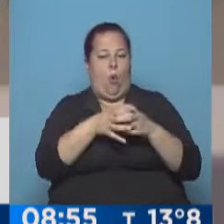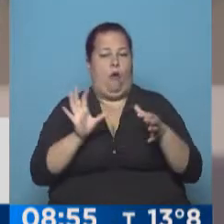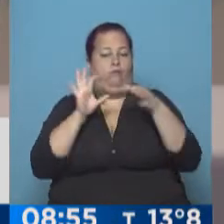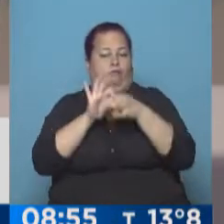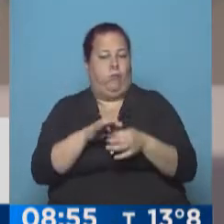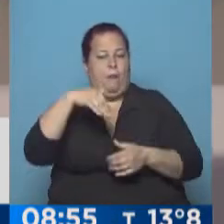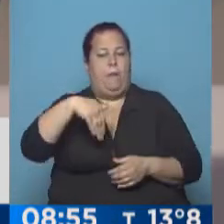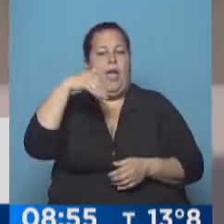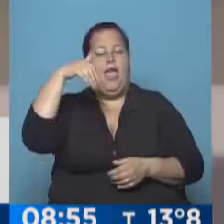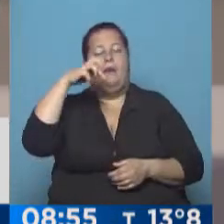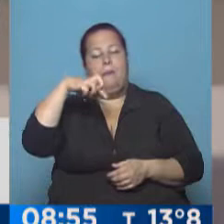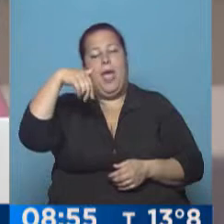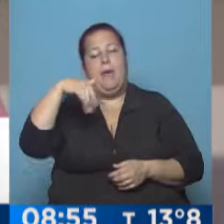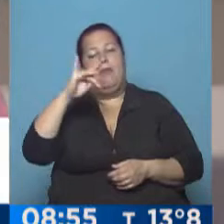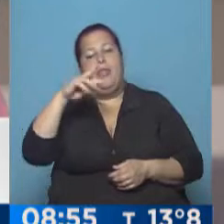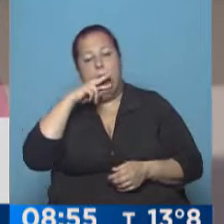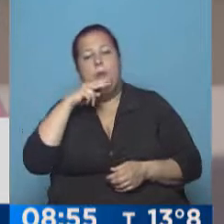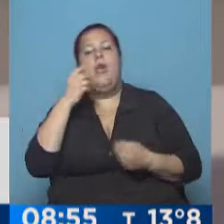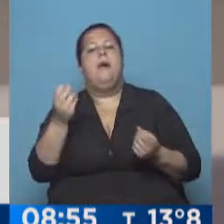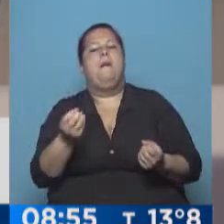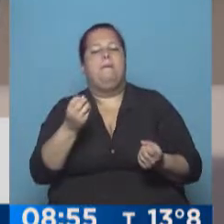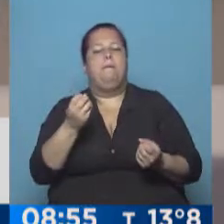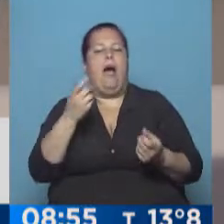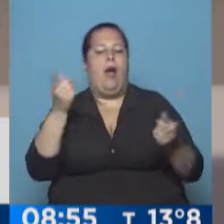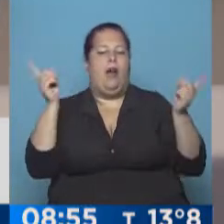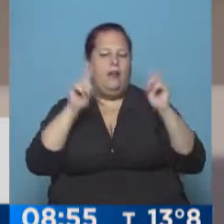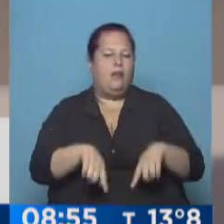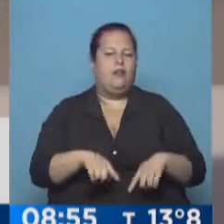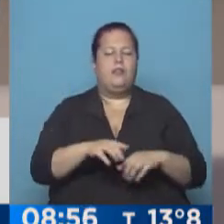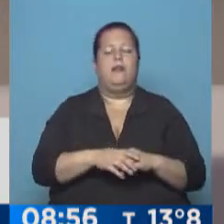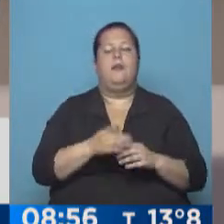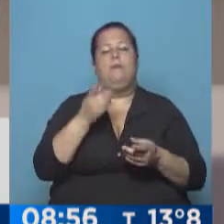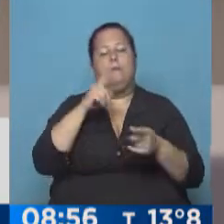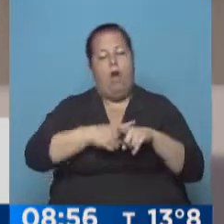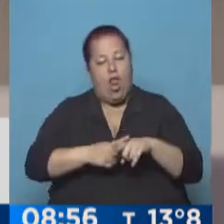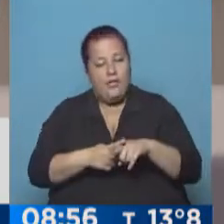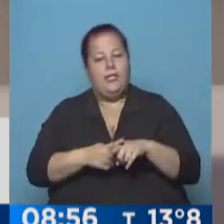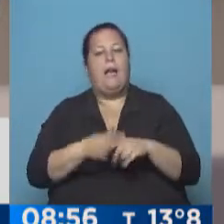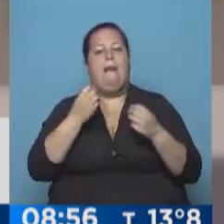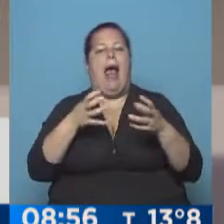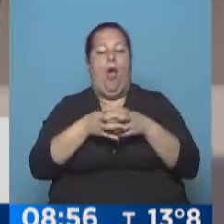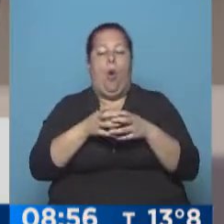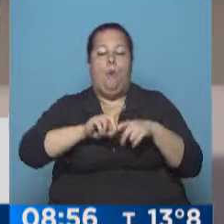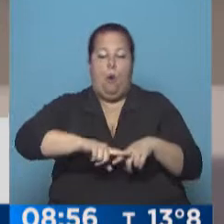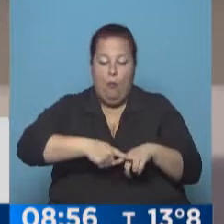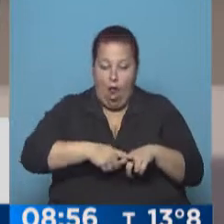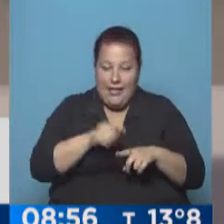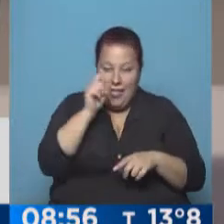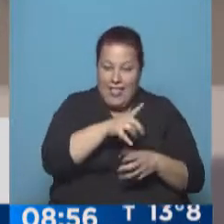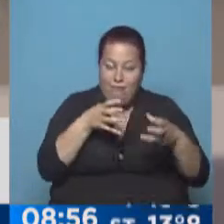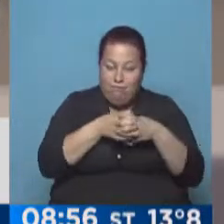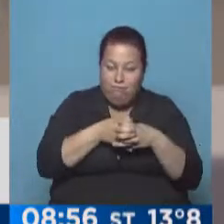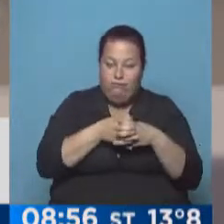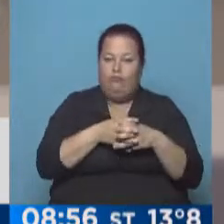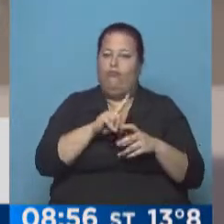pm debe en un intento de reinstalar la política y tratar de que el partido que se supone que es de la coalición